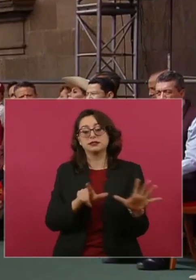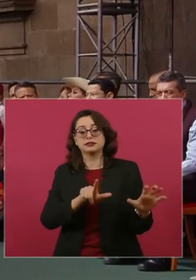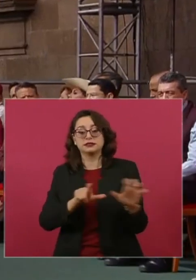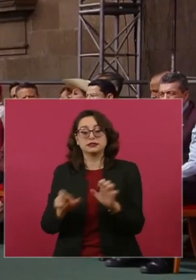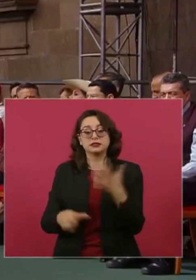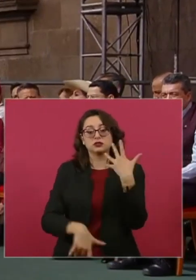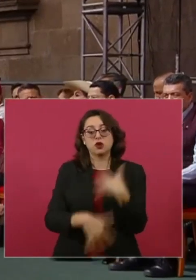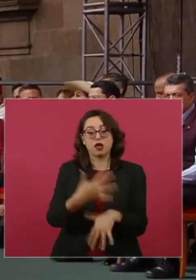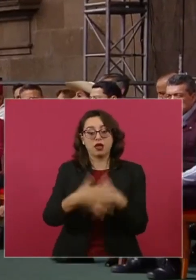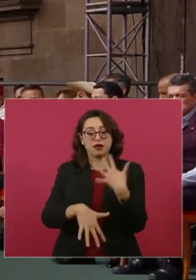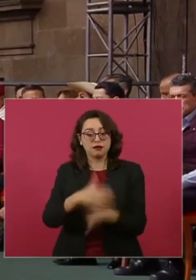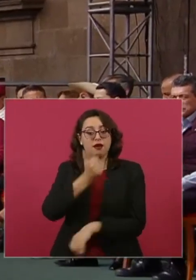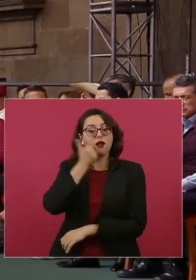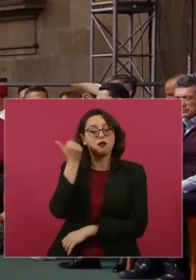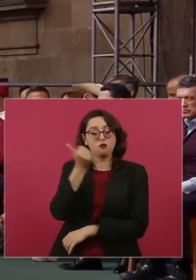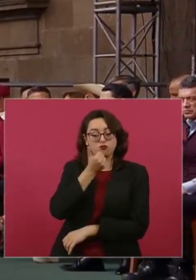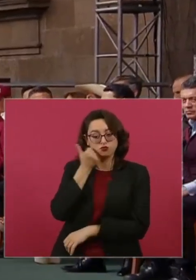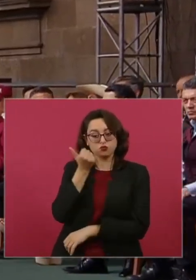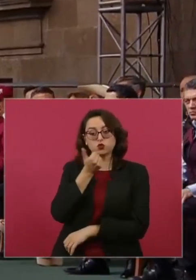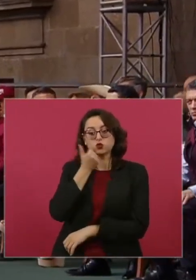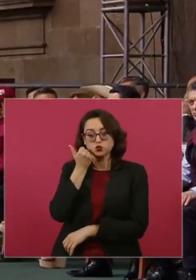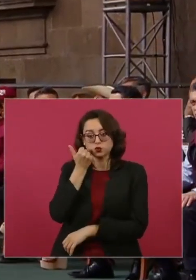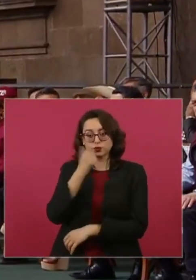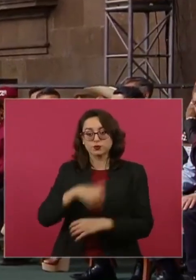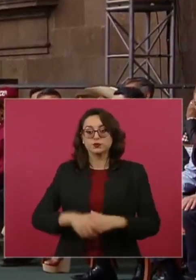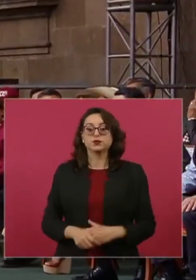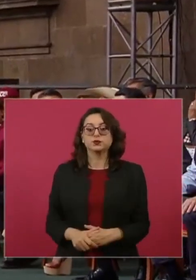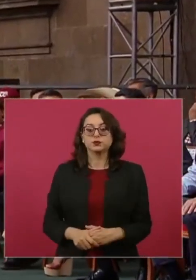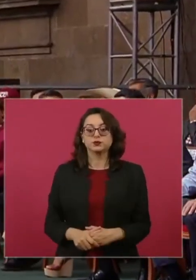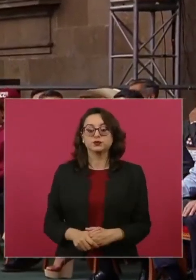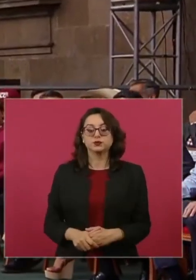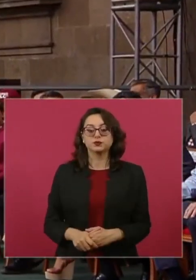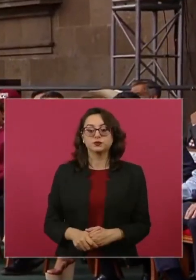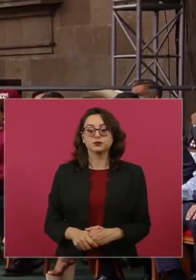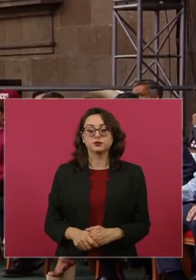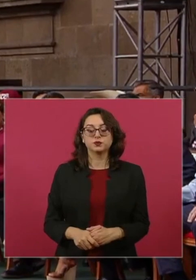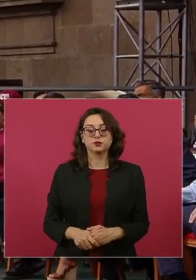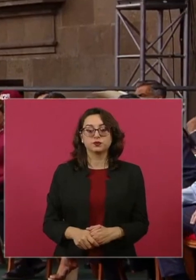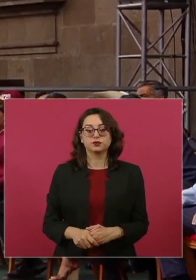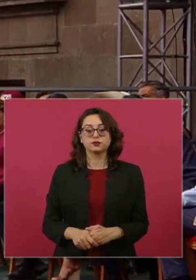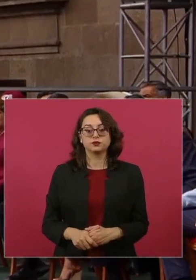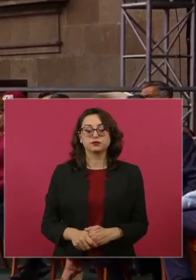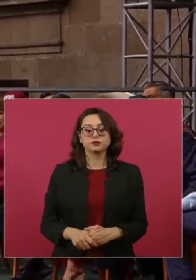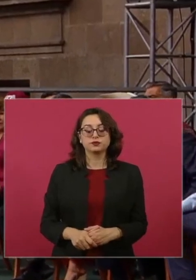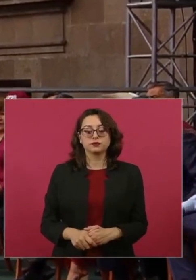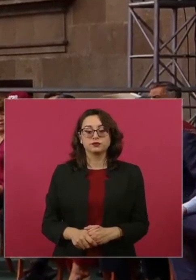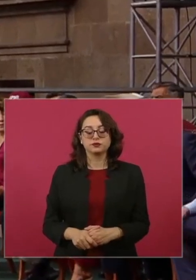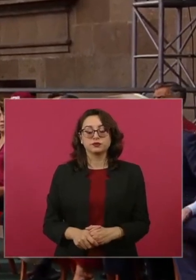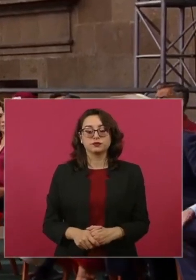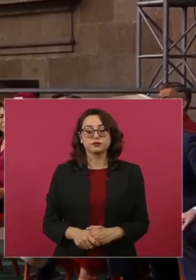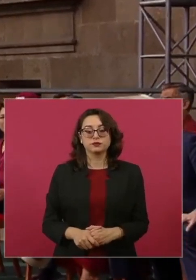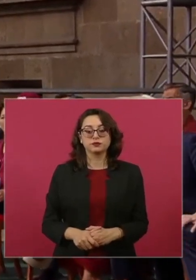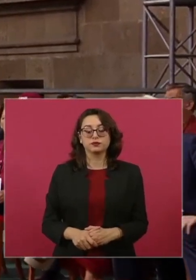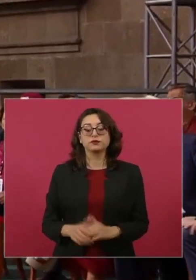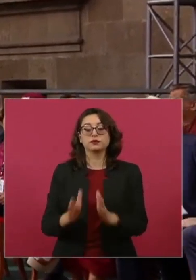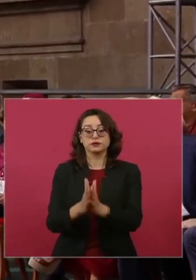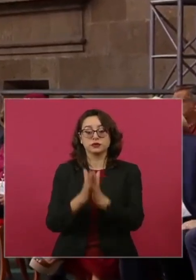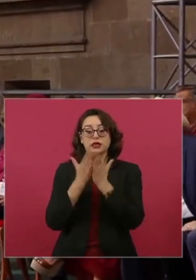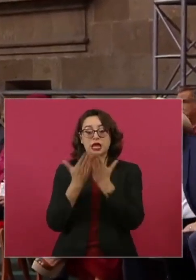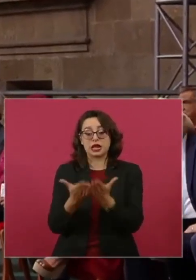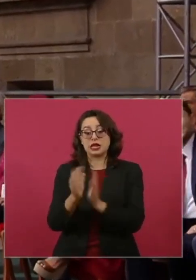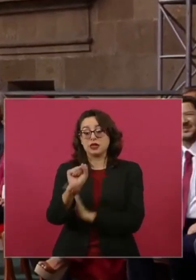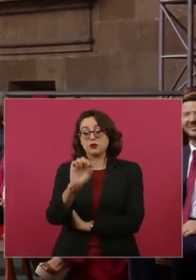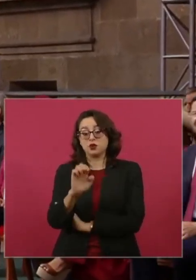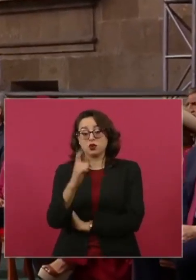62,715 alumnos. And students are se profiting concluyeron from these, new los programs. Nuevos contenidos de los libros de